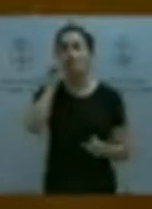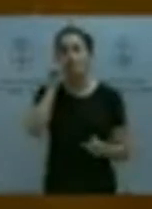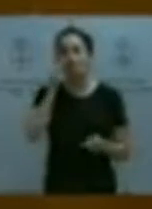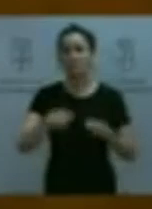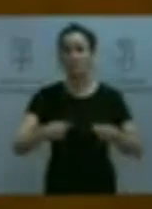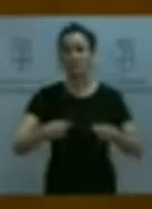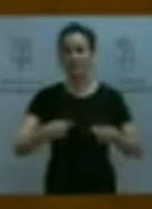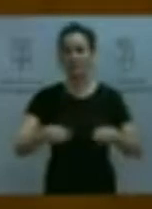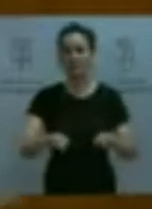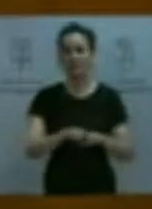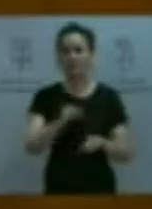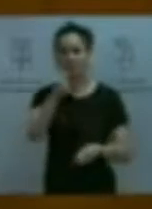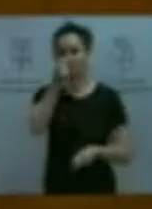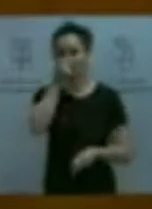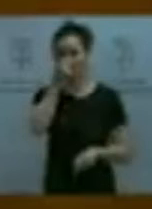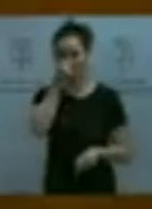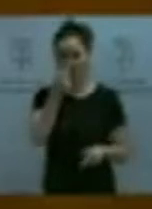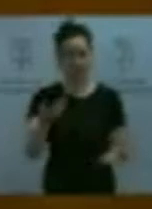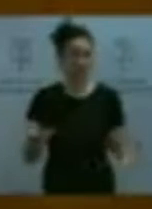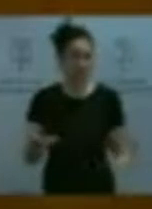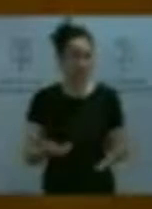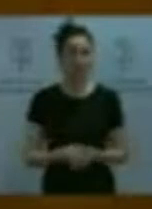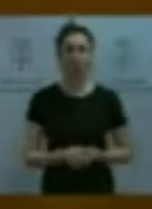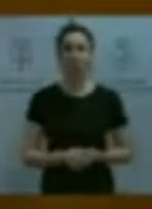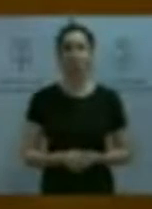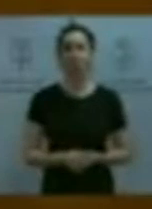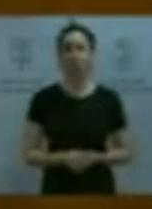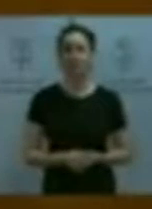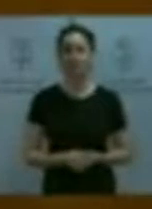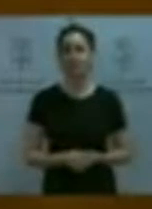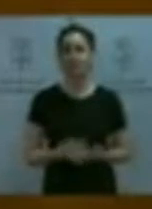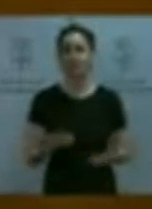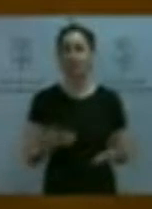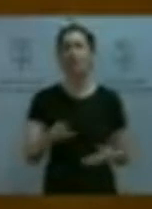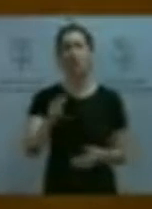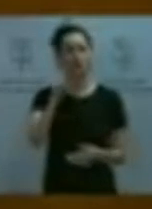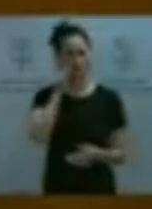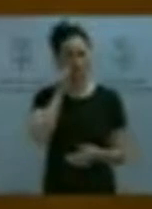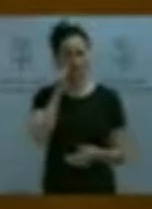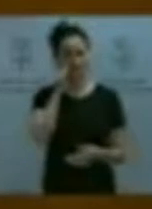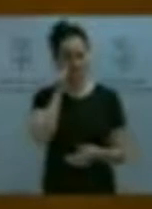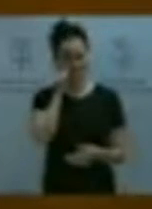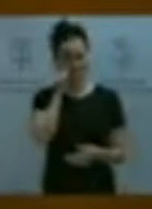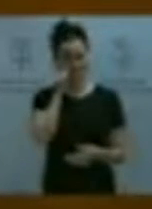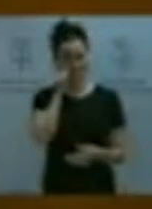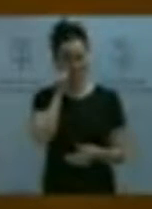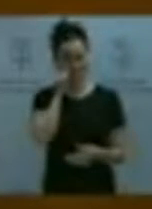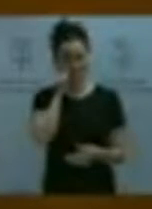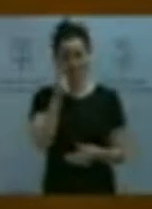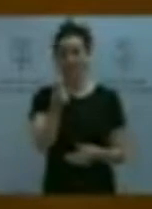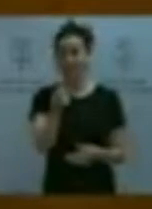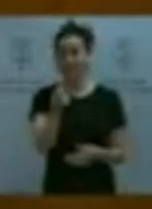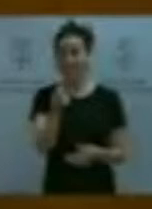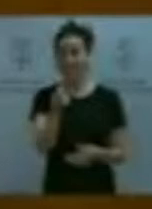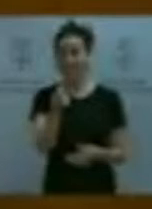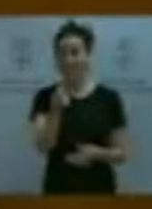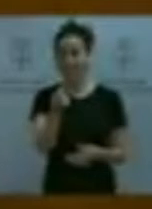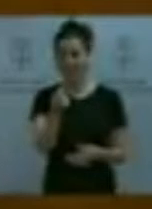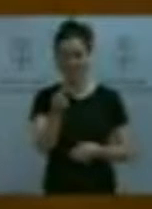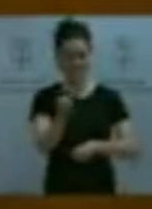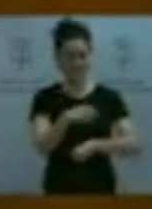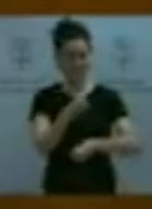en términos de efectividad. ¿Y qué pasa? Es uno de los turismos que más ingresos deja por viajero, que luego le explicaré por qué lo necesitamos, y